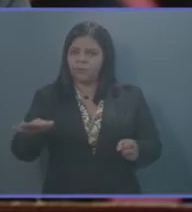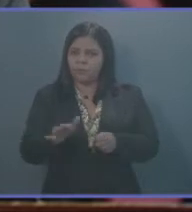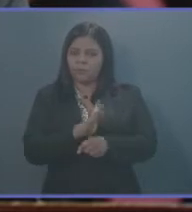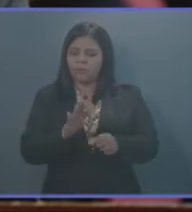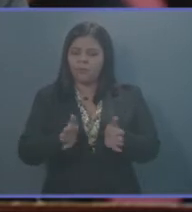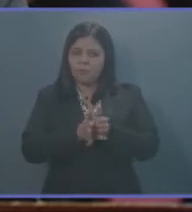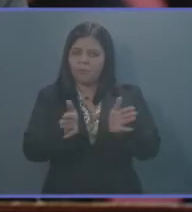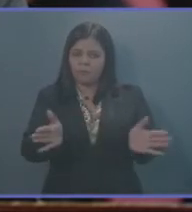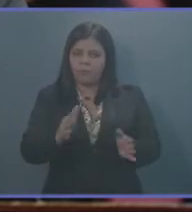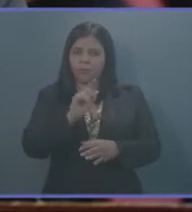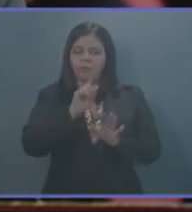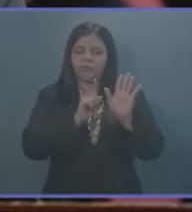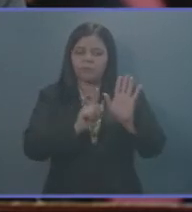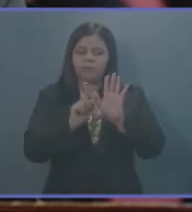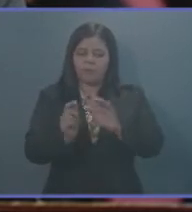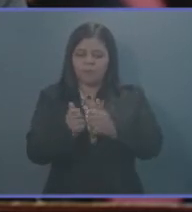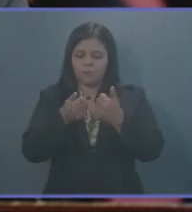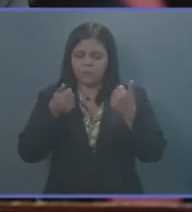de